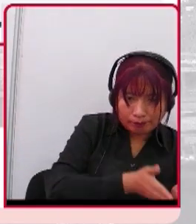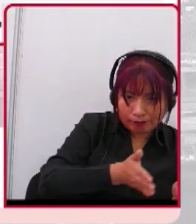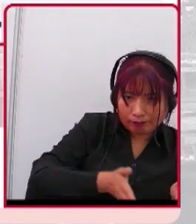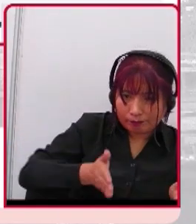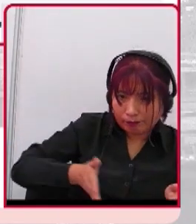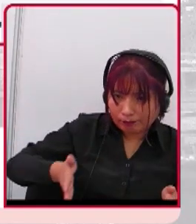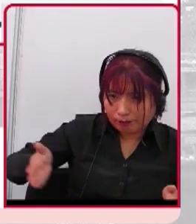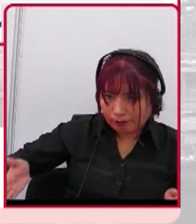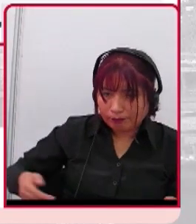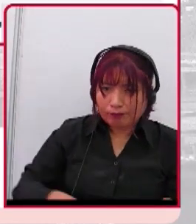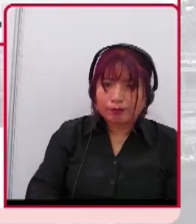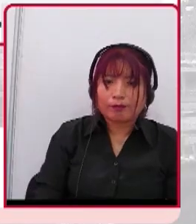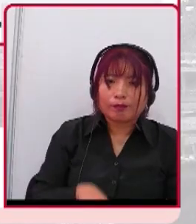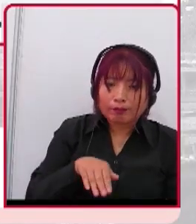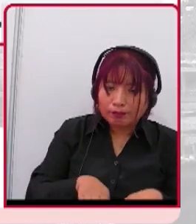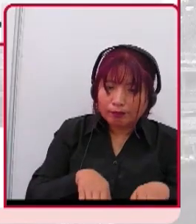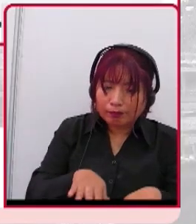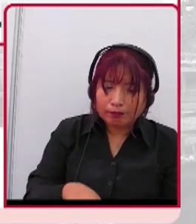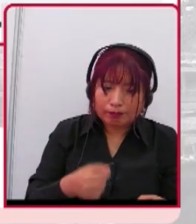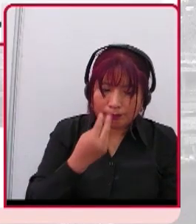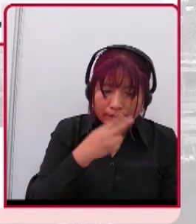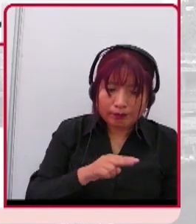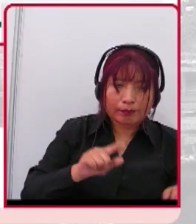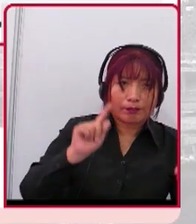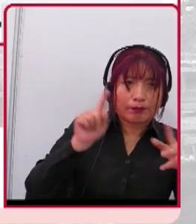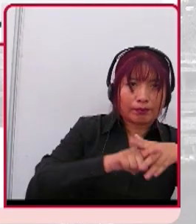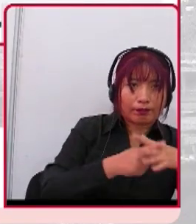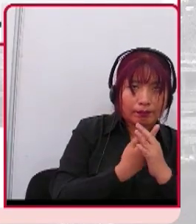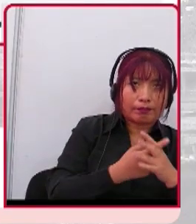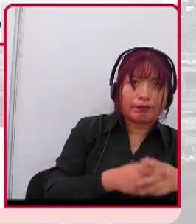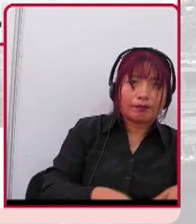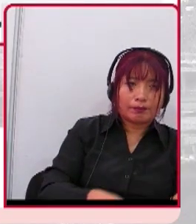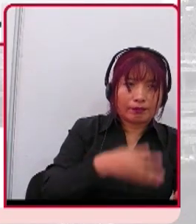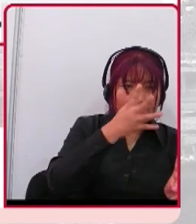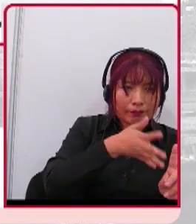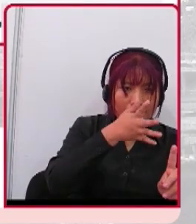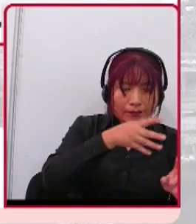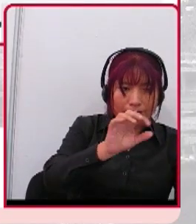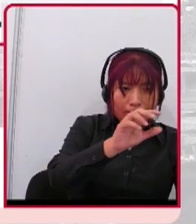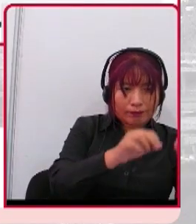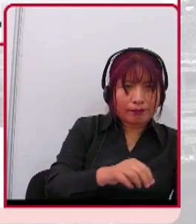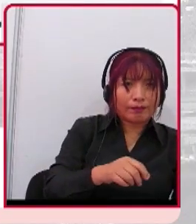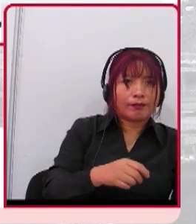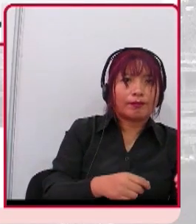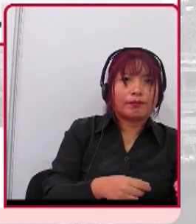poder cuantificar, definir claramente cuál es el beneficio en cada una de las etapas.